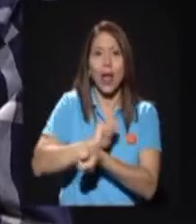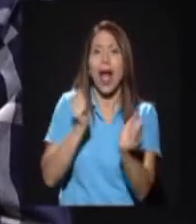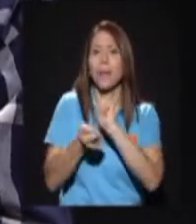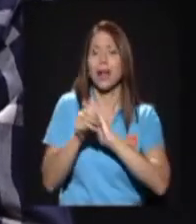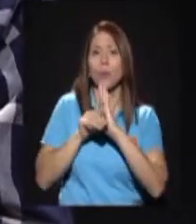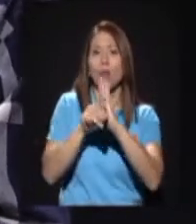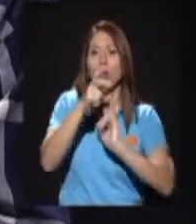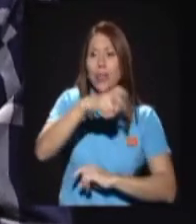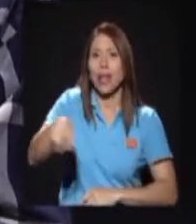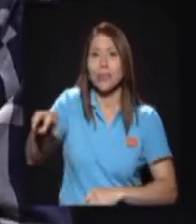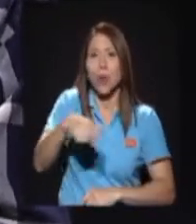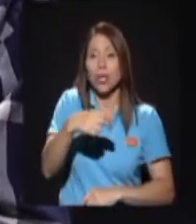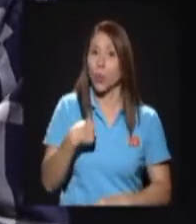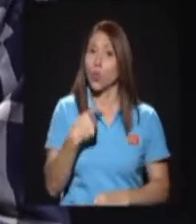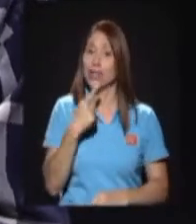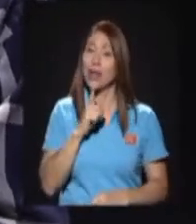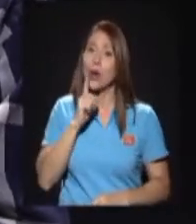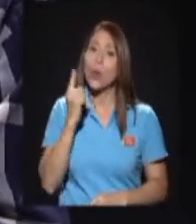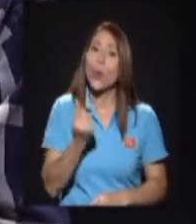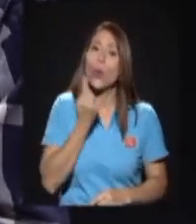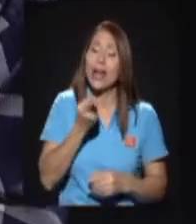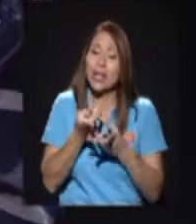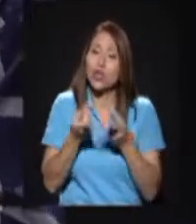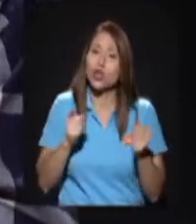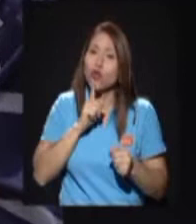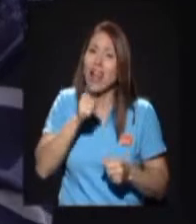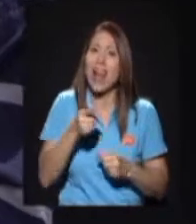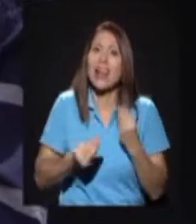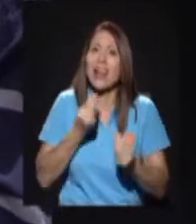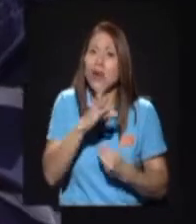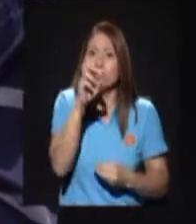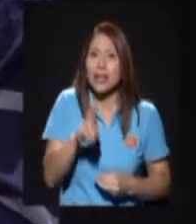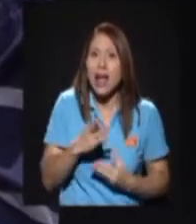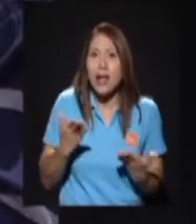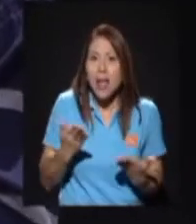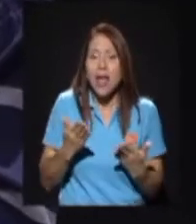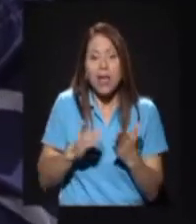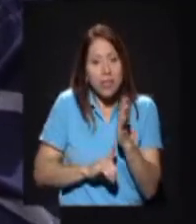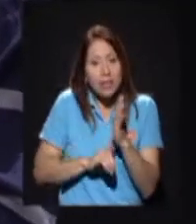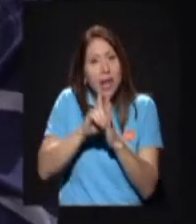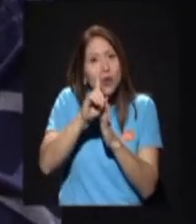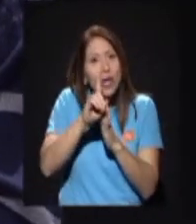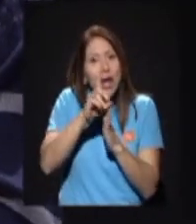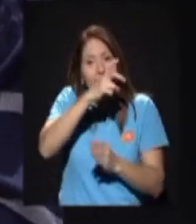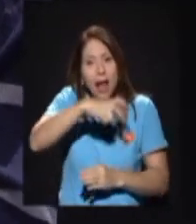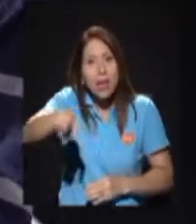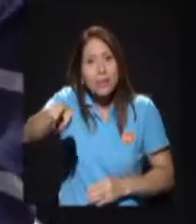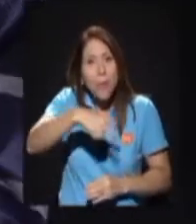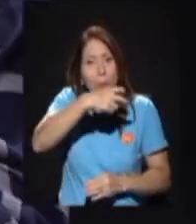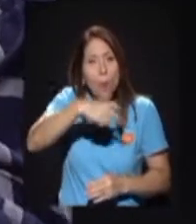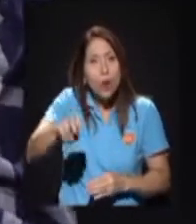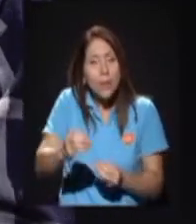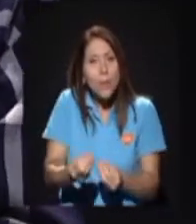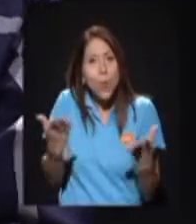bueno, la única solución real al transporte en Costa Rica es desarrollar un sistema de transporte público que no exija que